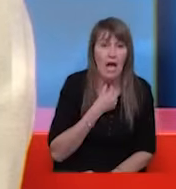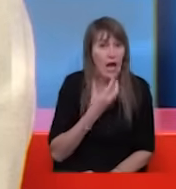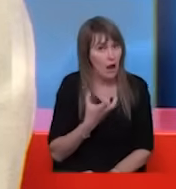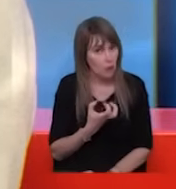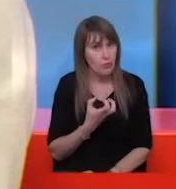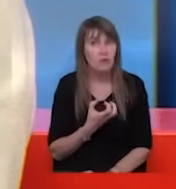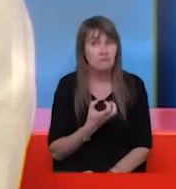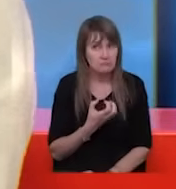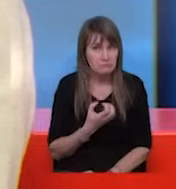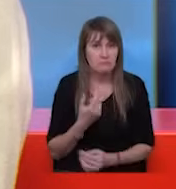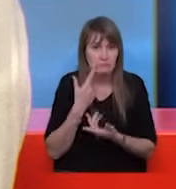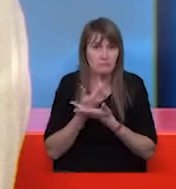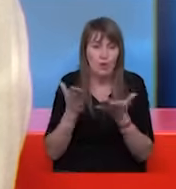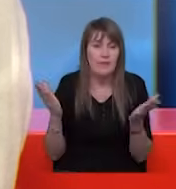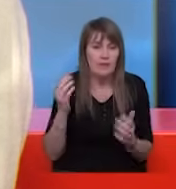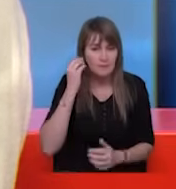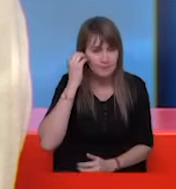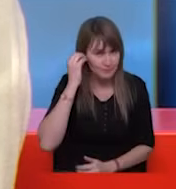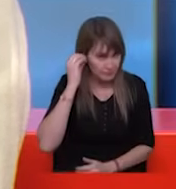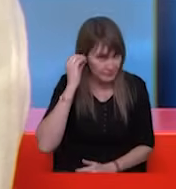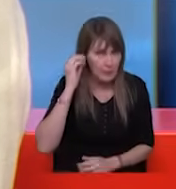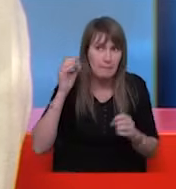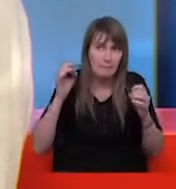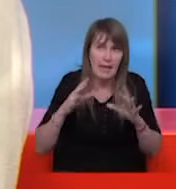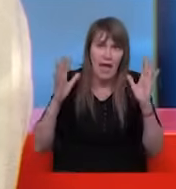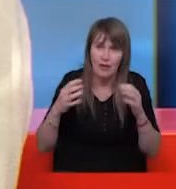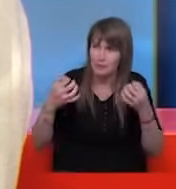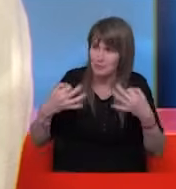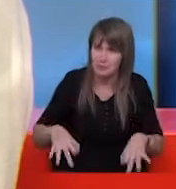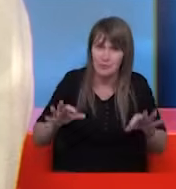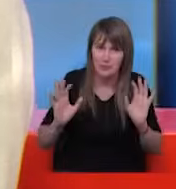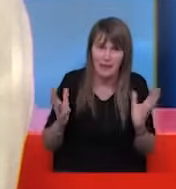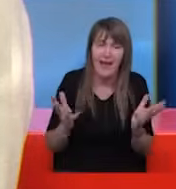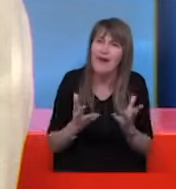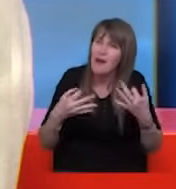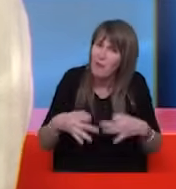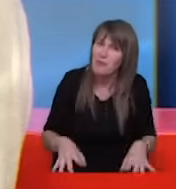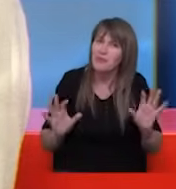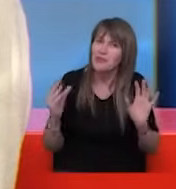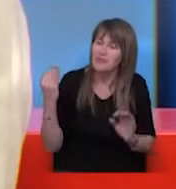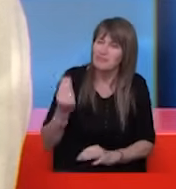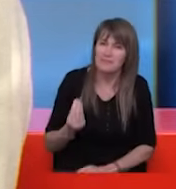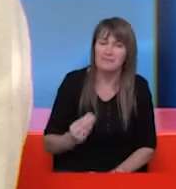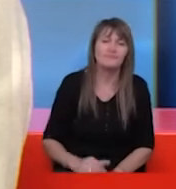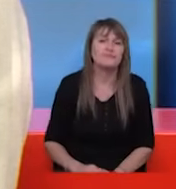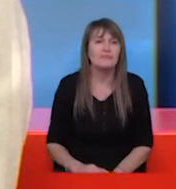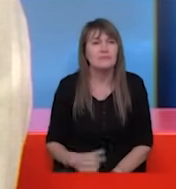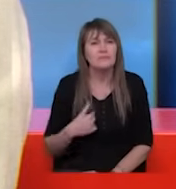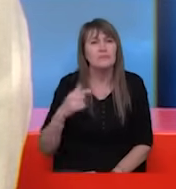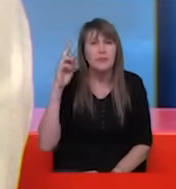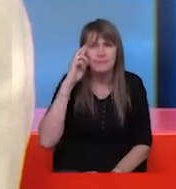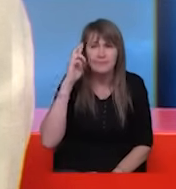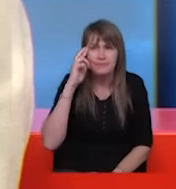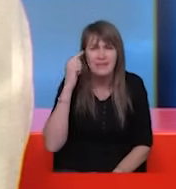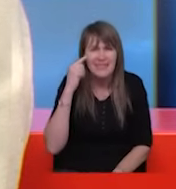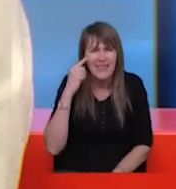parece una especie de milagro, ¿no? En el presente. Y me quedé reflexionando mucho, ¿no? Lo que es el